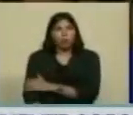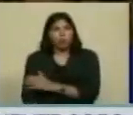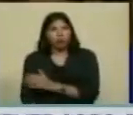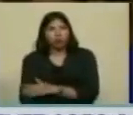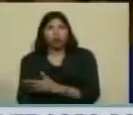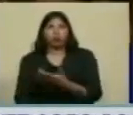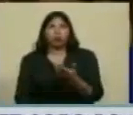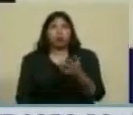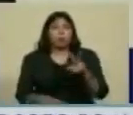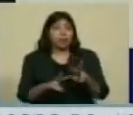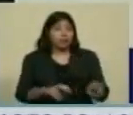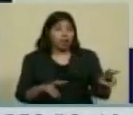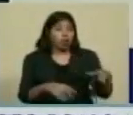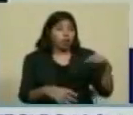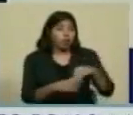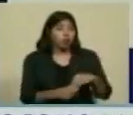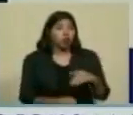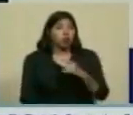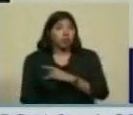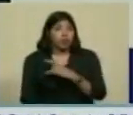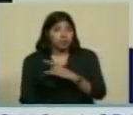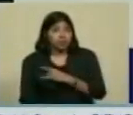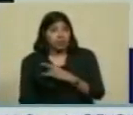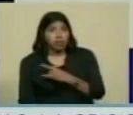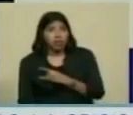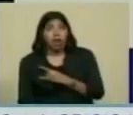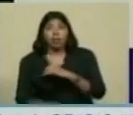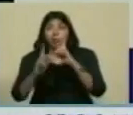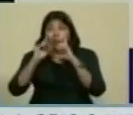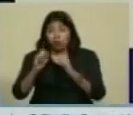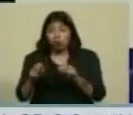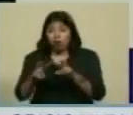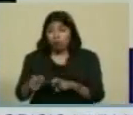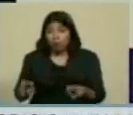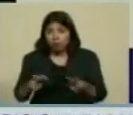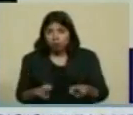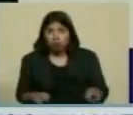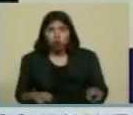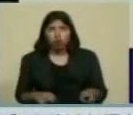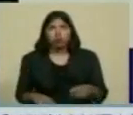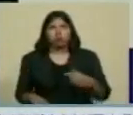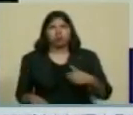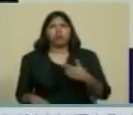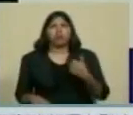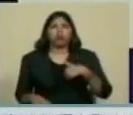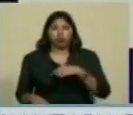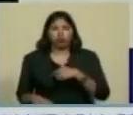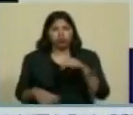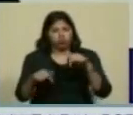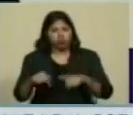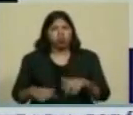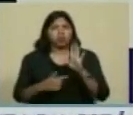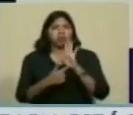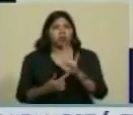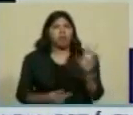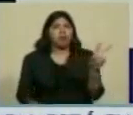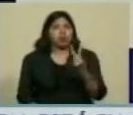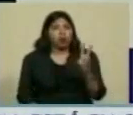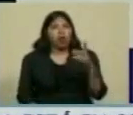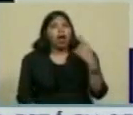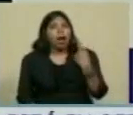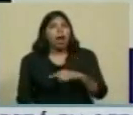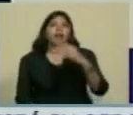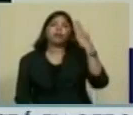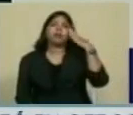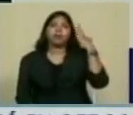nuestras universidades, salen en respuesta a decir: nosotros los venezolanos podemos tener capacidad